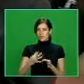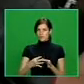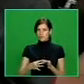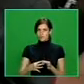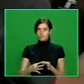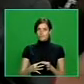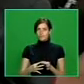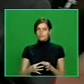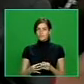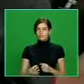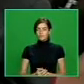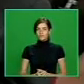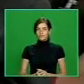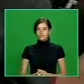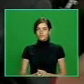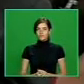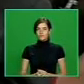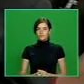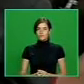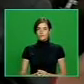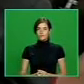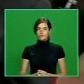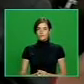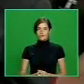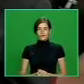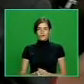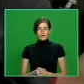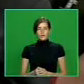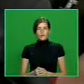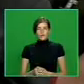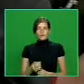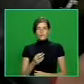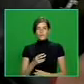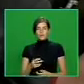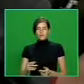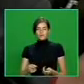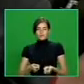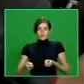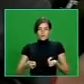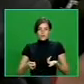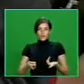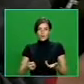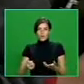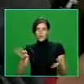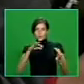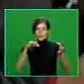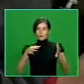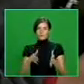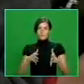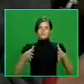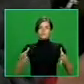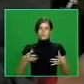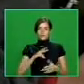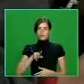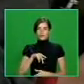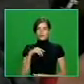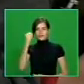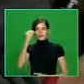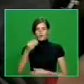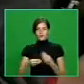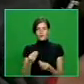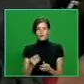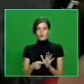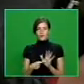septiembre y va a dirigir un enorme concierto y estamos por tener